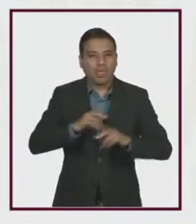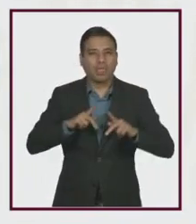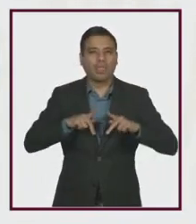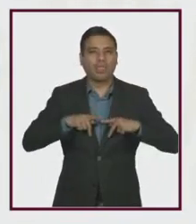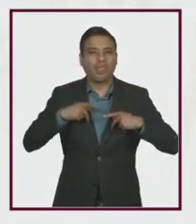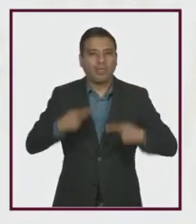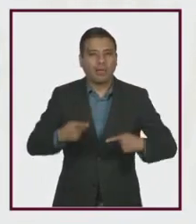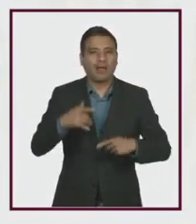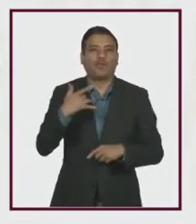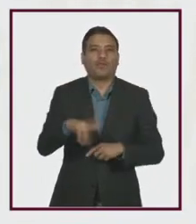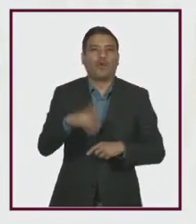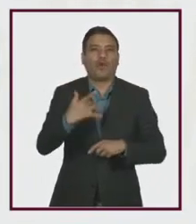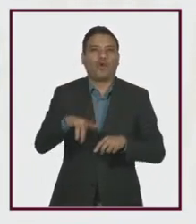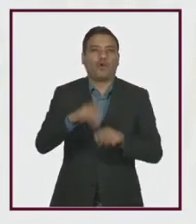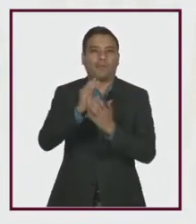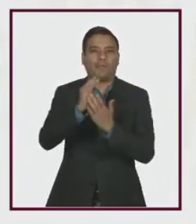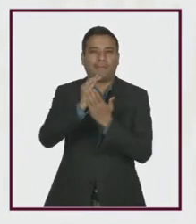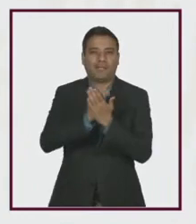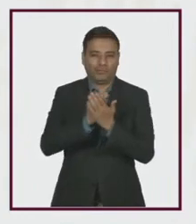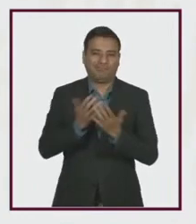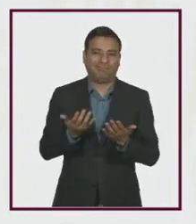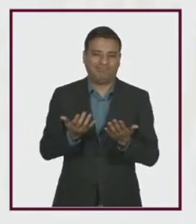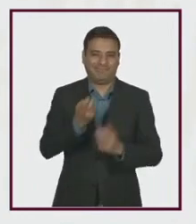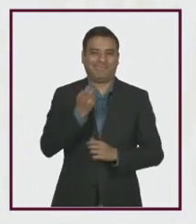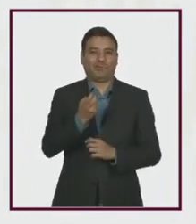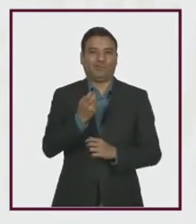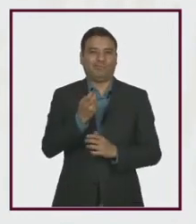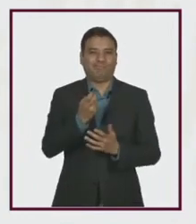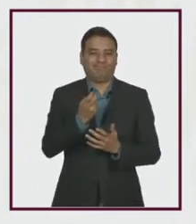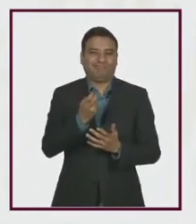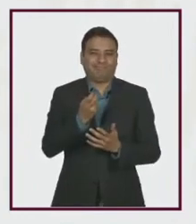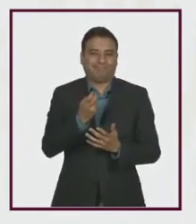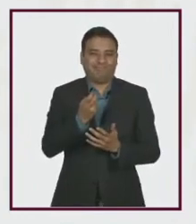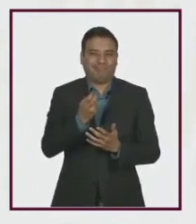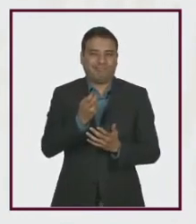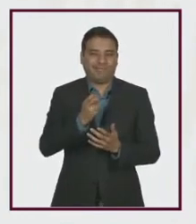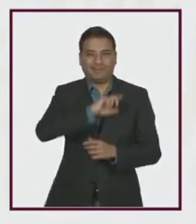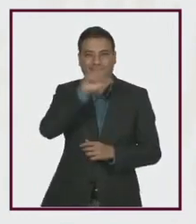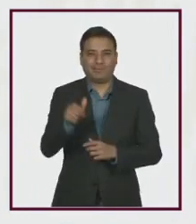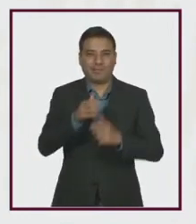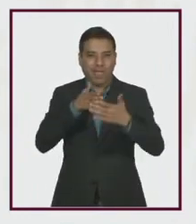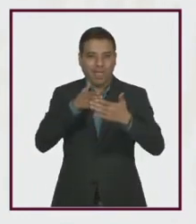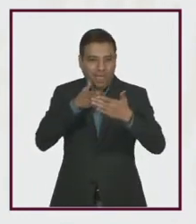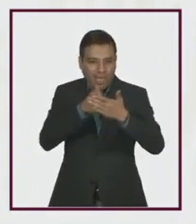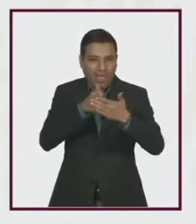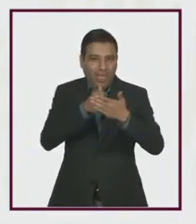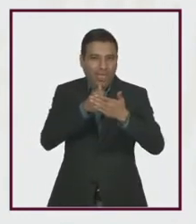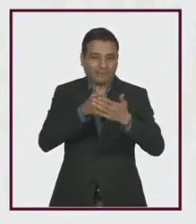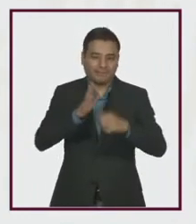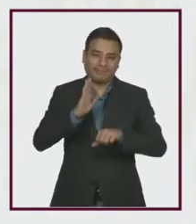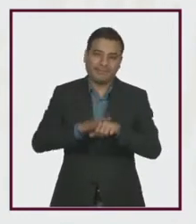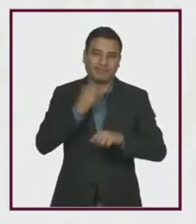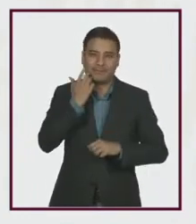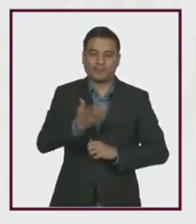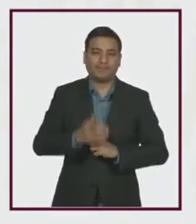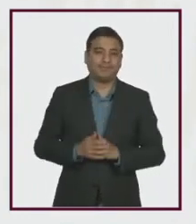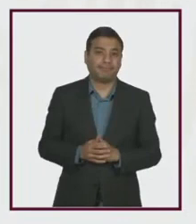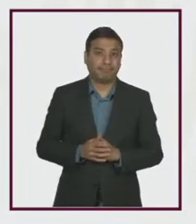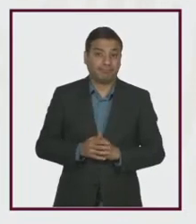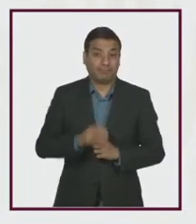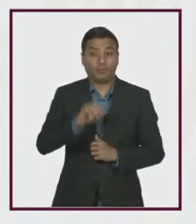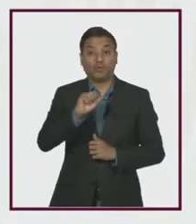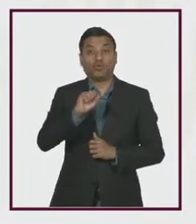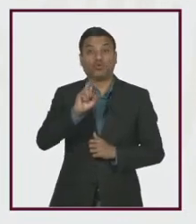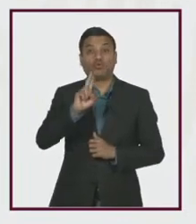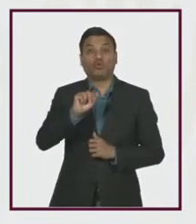va a llevar a que pues podamos tener mayor riesgo de seguir consumiéndolas. Y todas las sustancias van a actuar en ese sistema de placer,